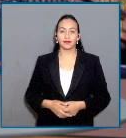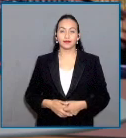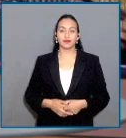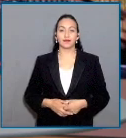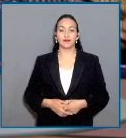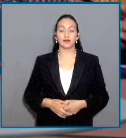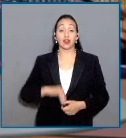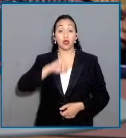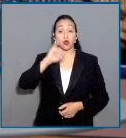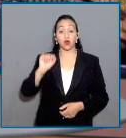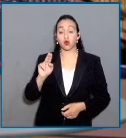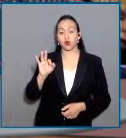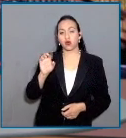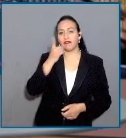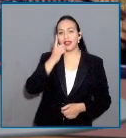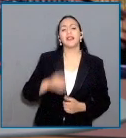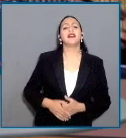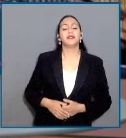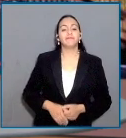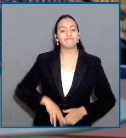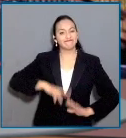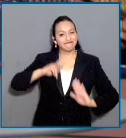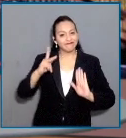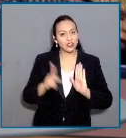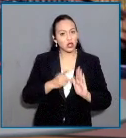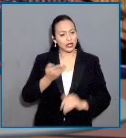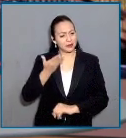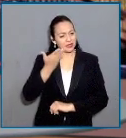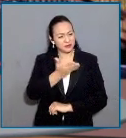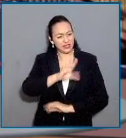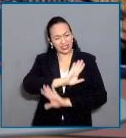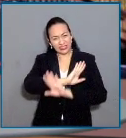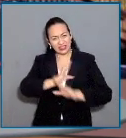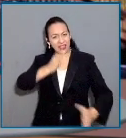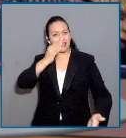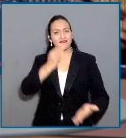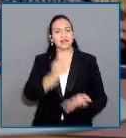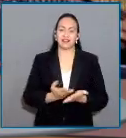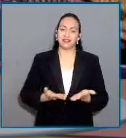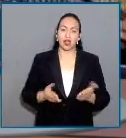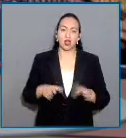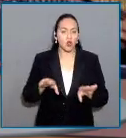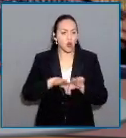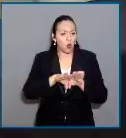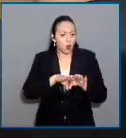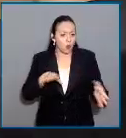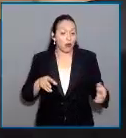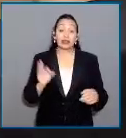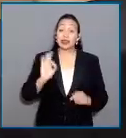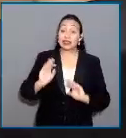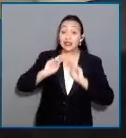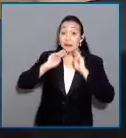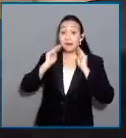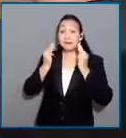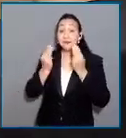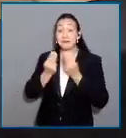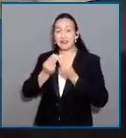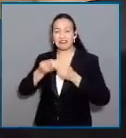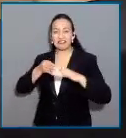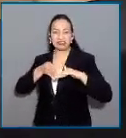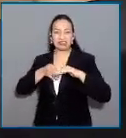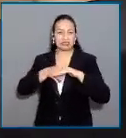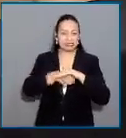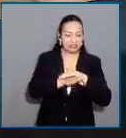demandó de nueva cuenta suspender la elección judicial ante el riesgo de que grupos criminales se infiltren en el sistema de justicia,